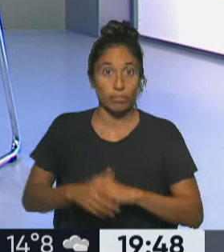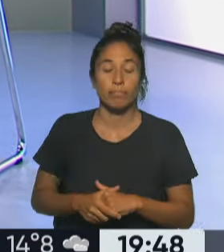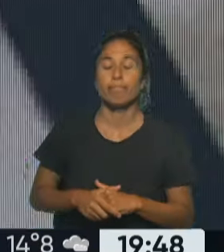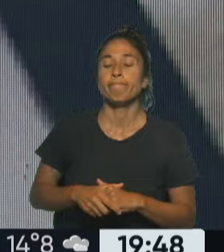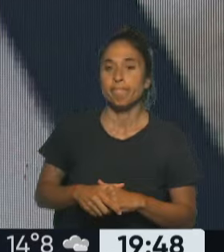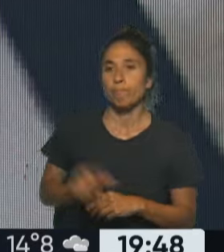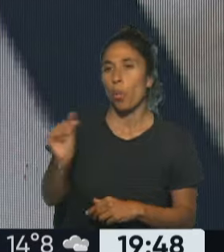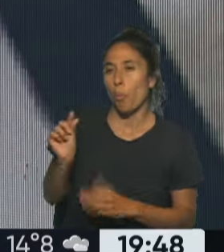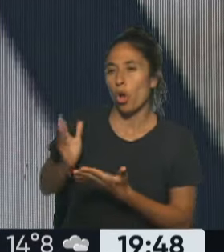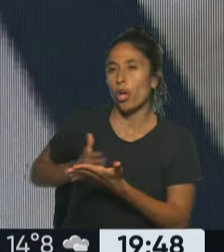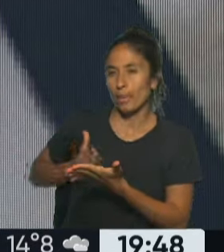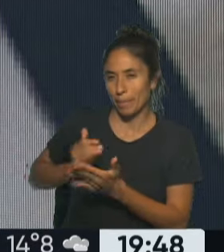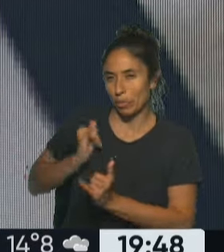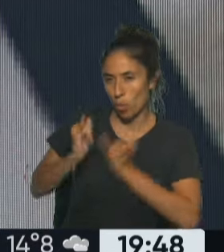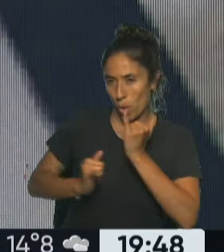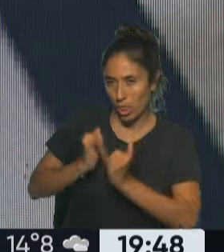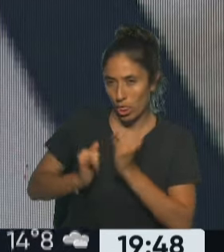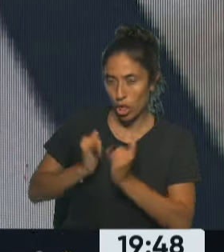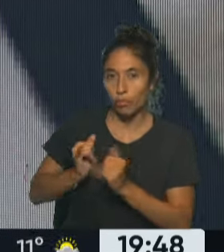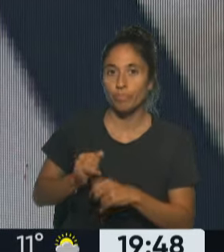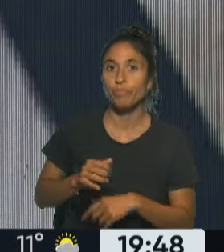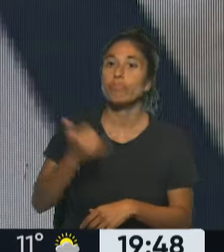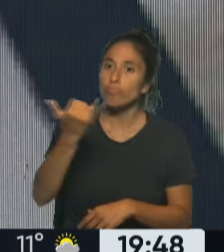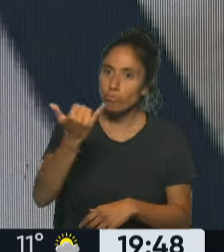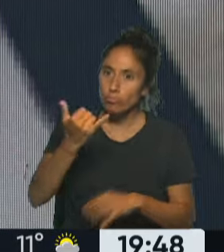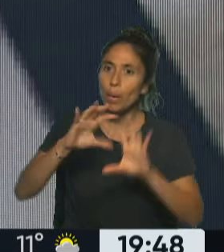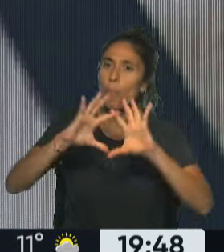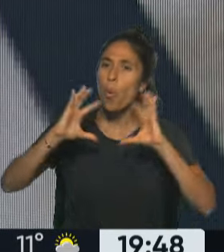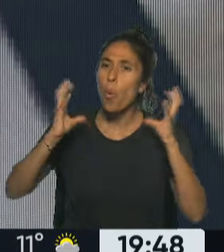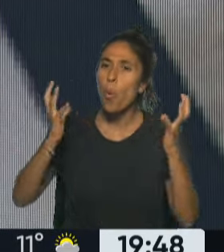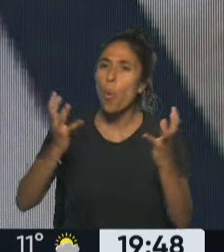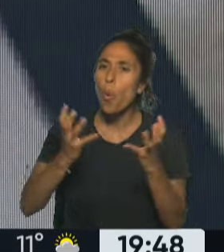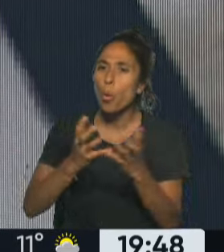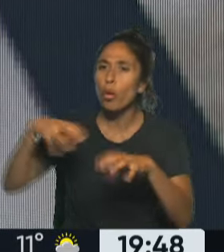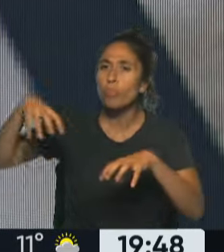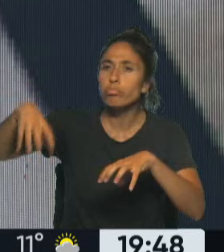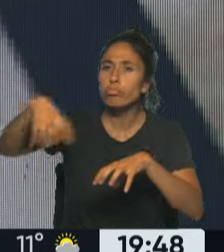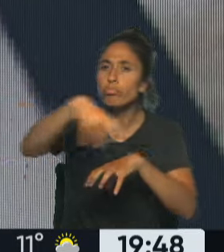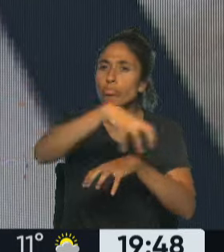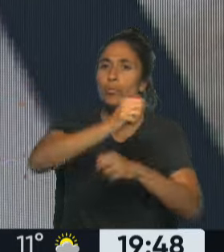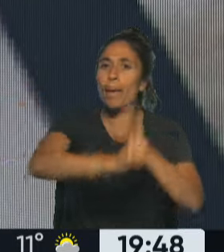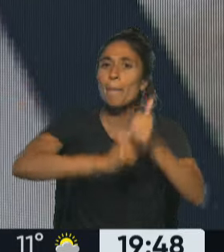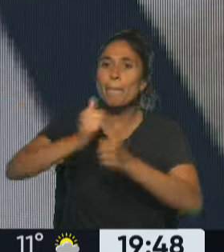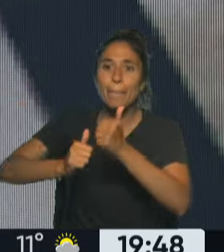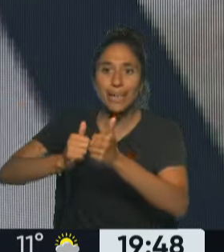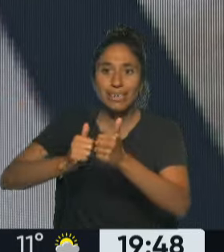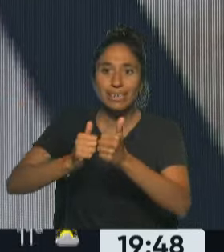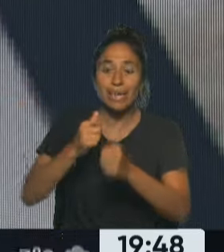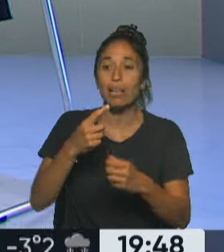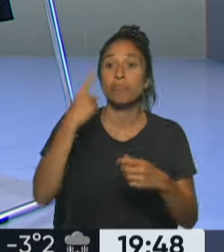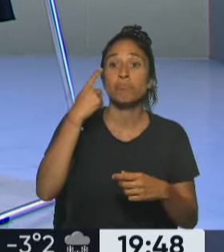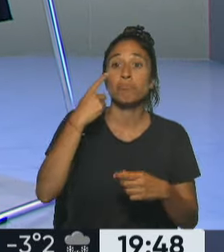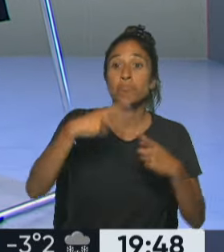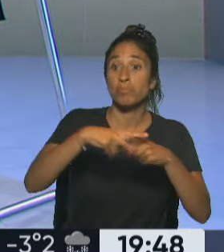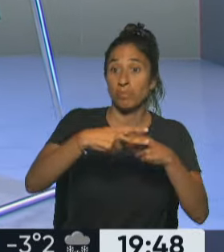un poco Realmente está buenísimo son muchas las empresas en el mundo que intentan mejorar la salud con tecnología ya existe el implante